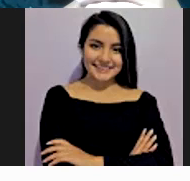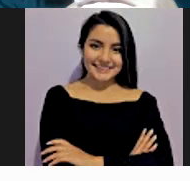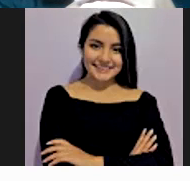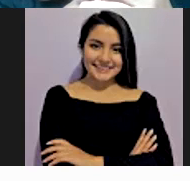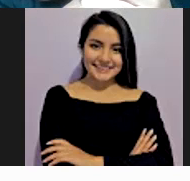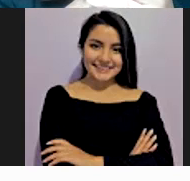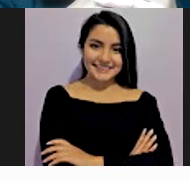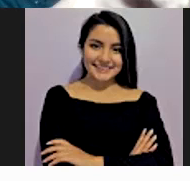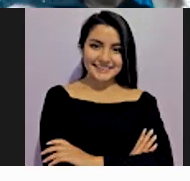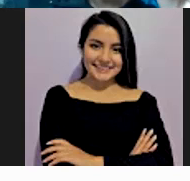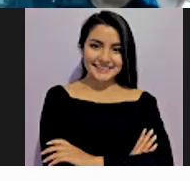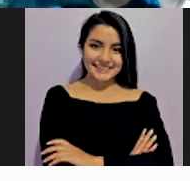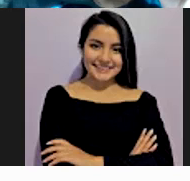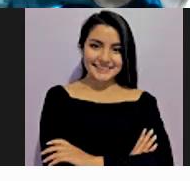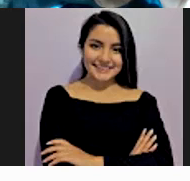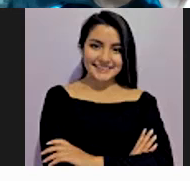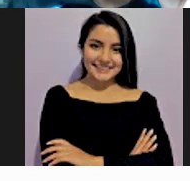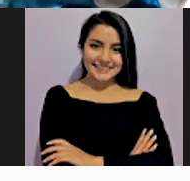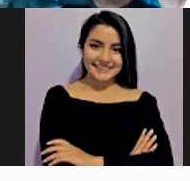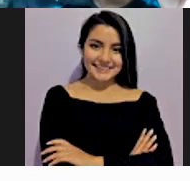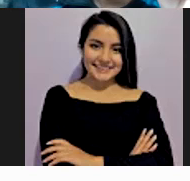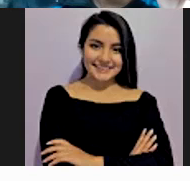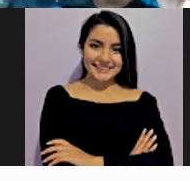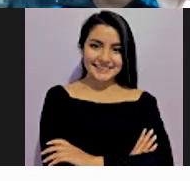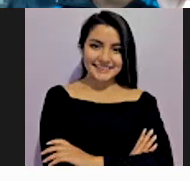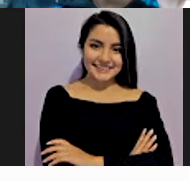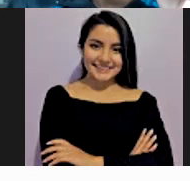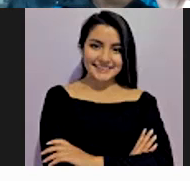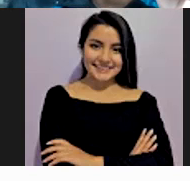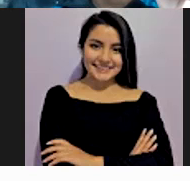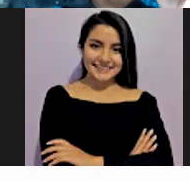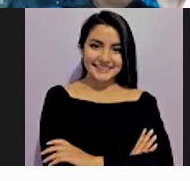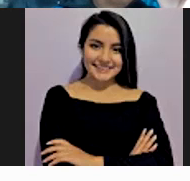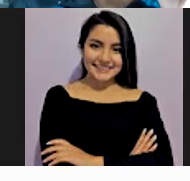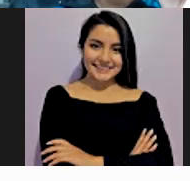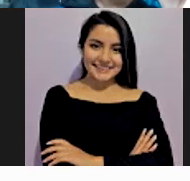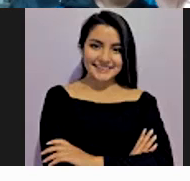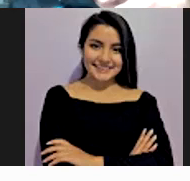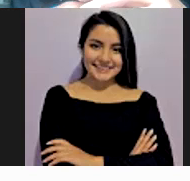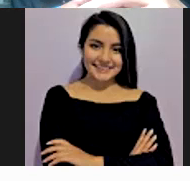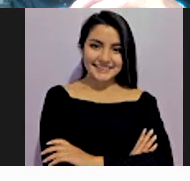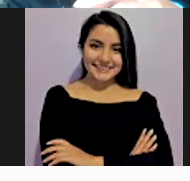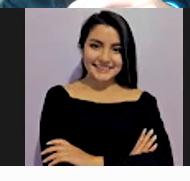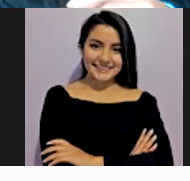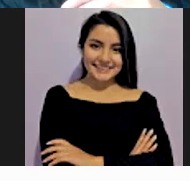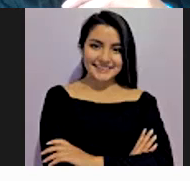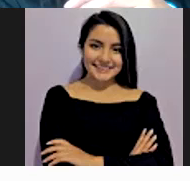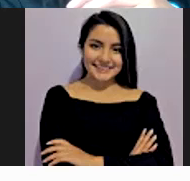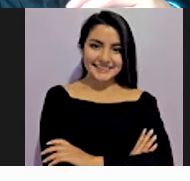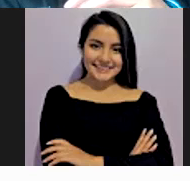Ya, bacán. No tiene problema, ¿no es cierto? Vamos a grabar. Ah, no está grabando, sí, ya. Hasta ahora no.